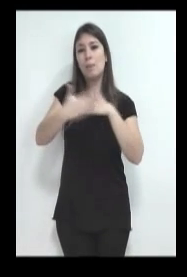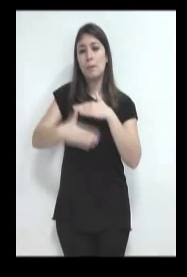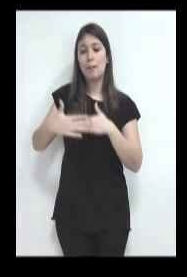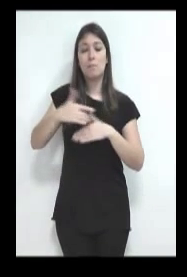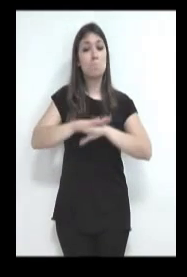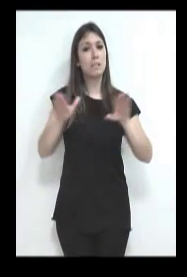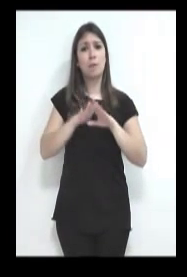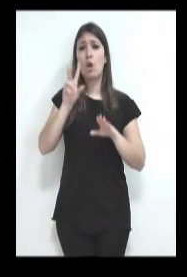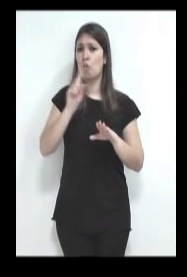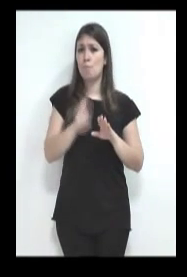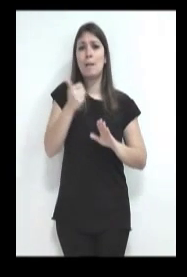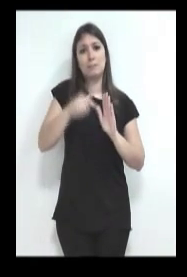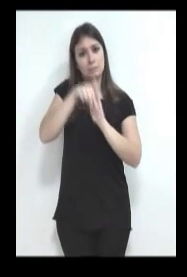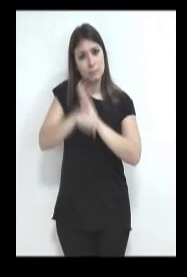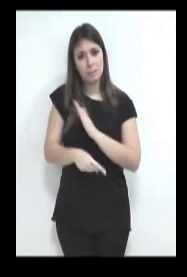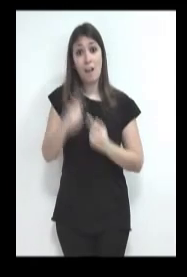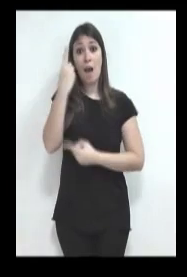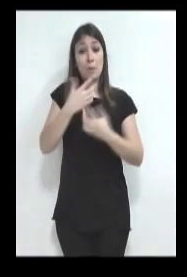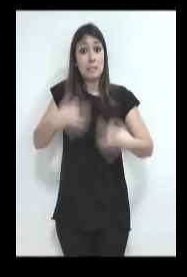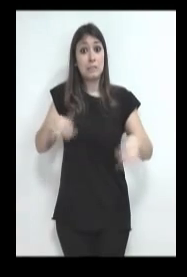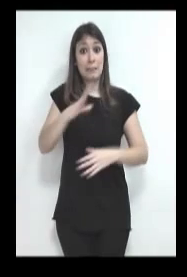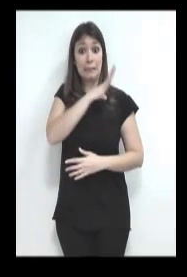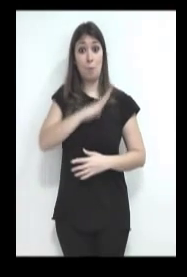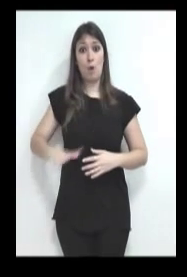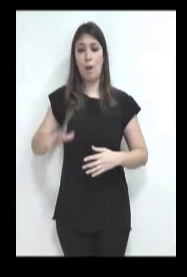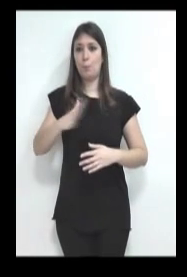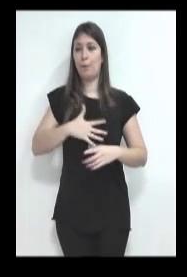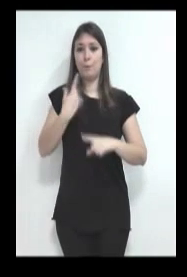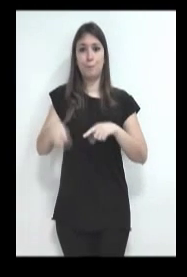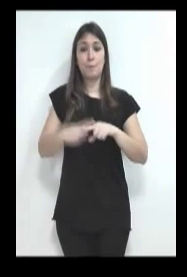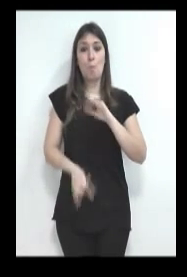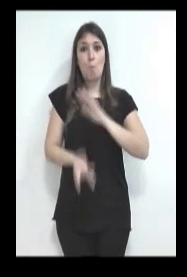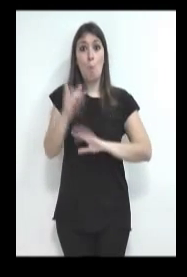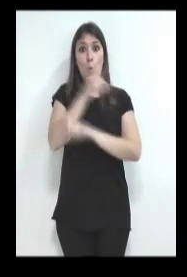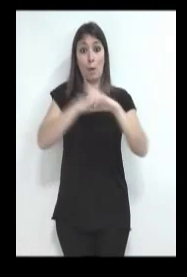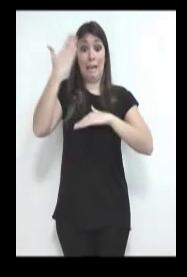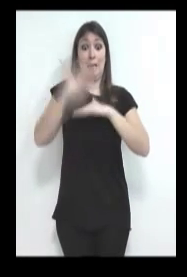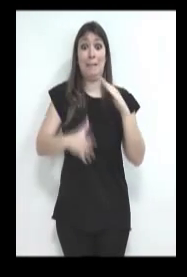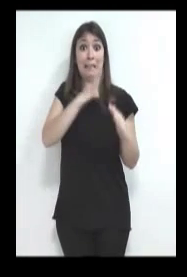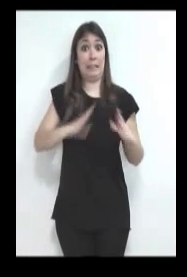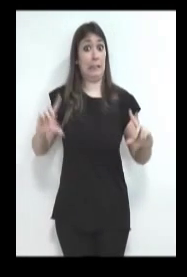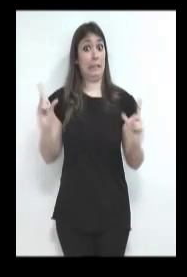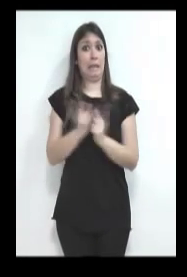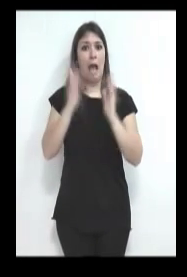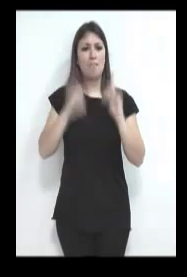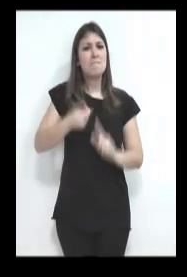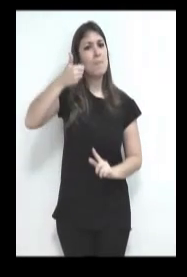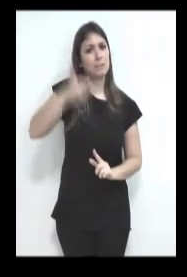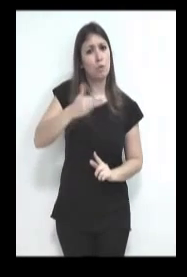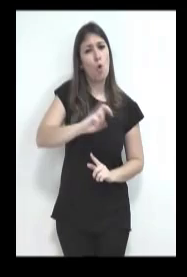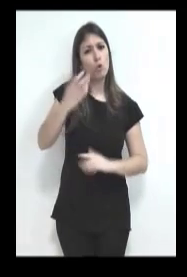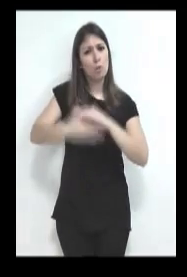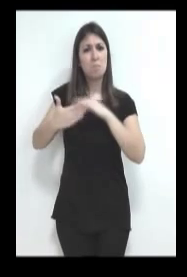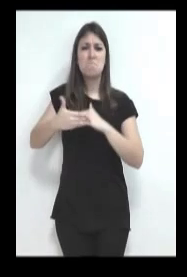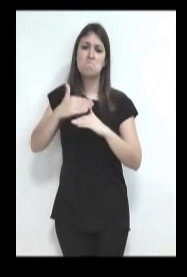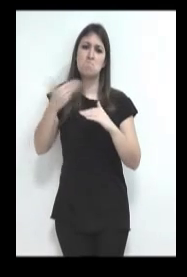veces tenemos limitaciones que son temporales y circunstanciales, que son mucho más importantes que otro tipo de limitaciones que pueden